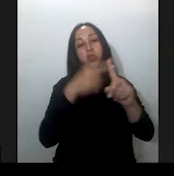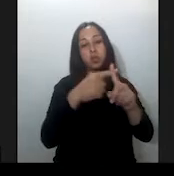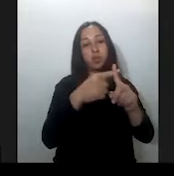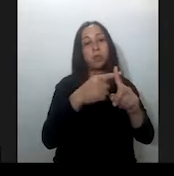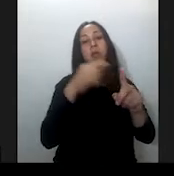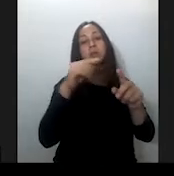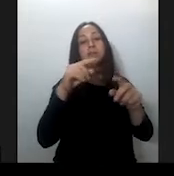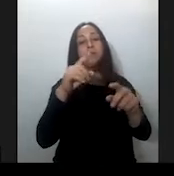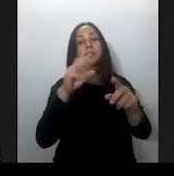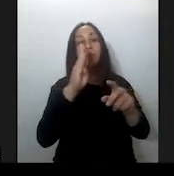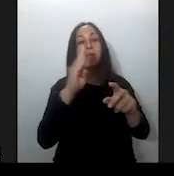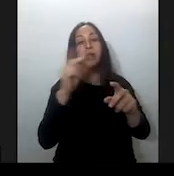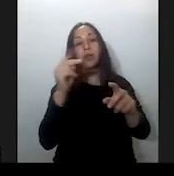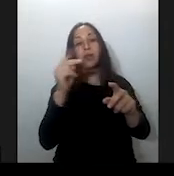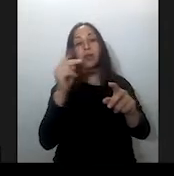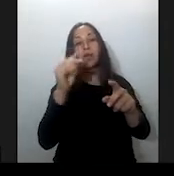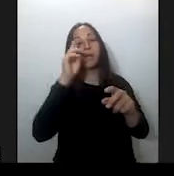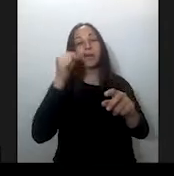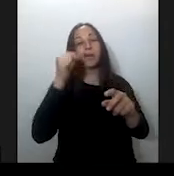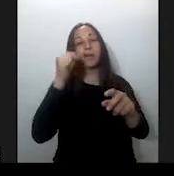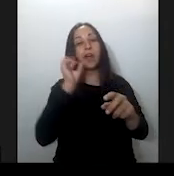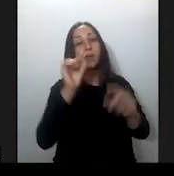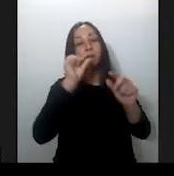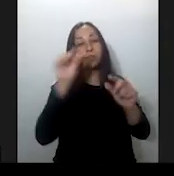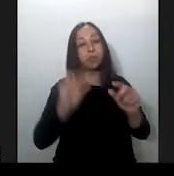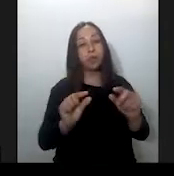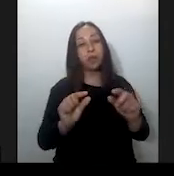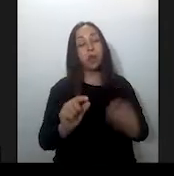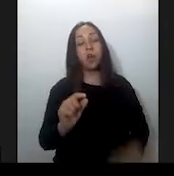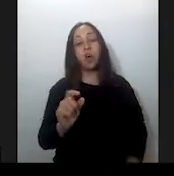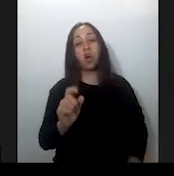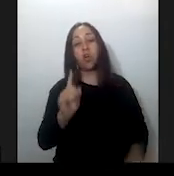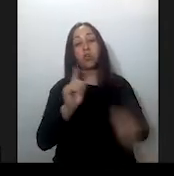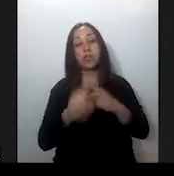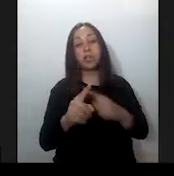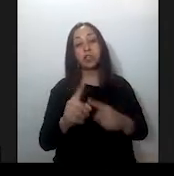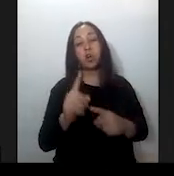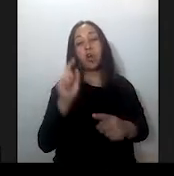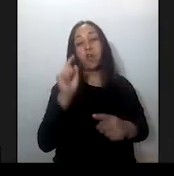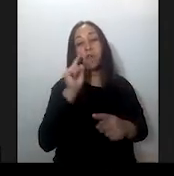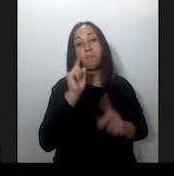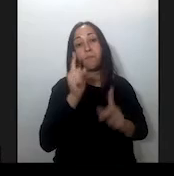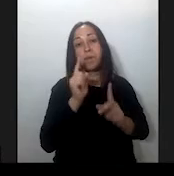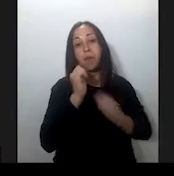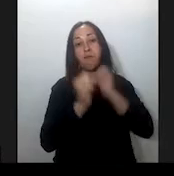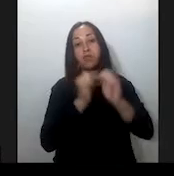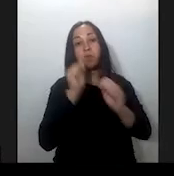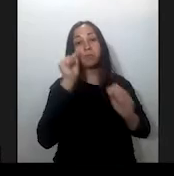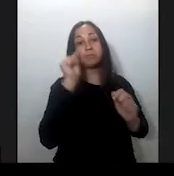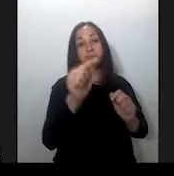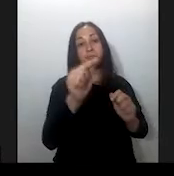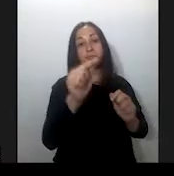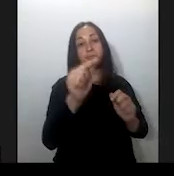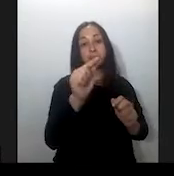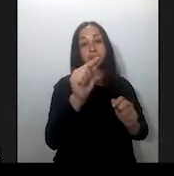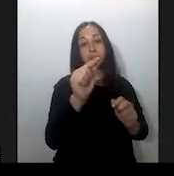suma y poner el rango, o podríamos, noten, posicionarme sobre la función que ya definí y la